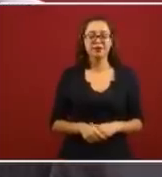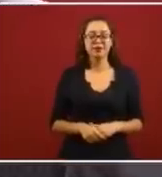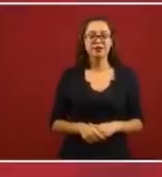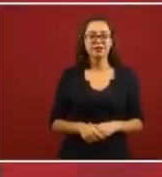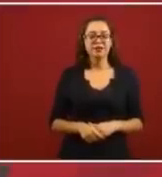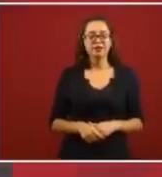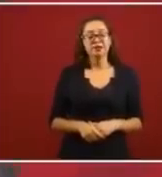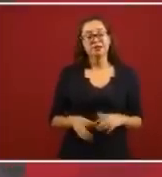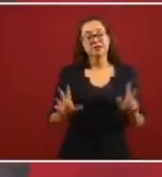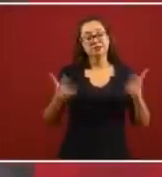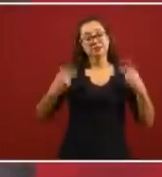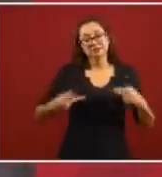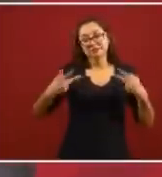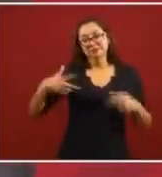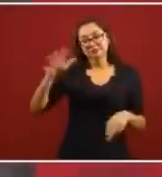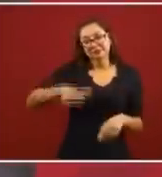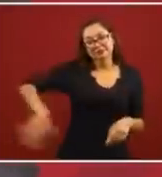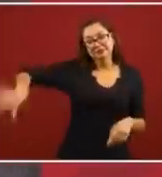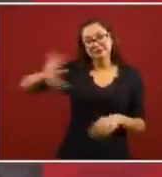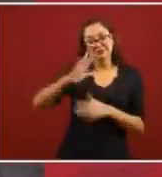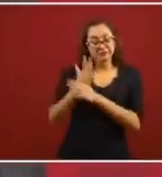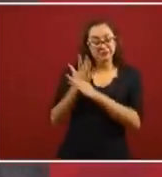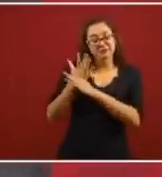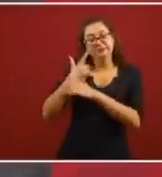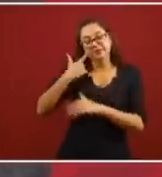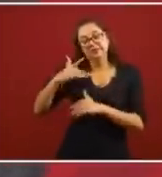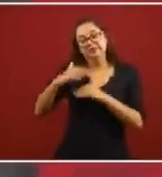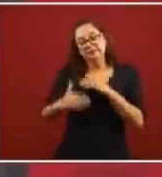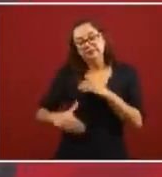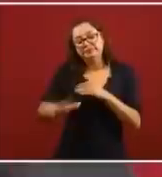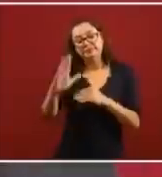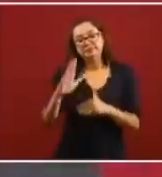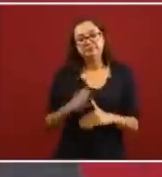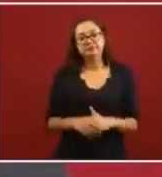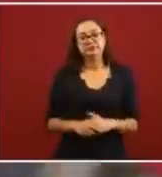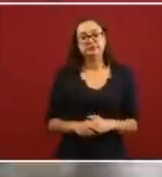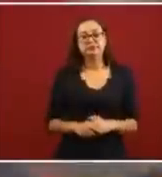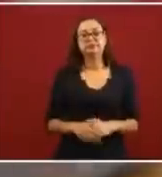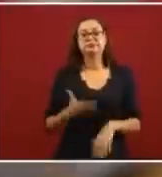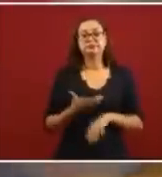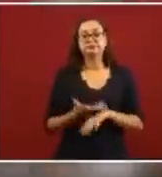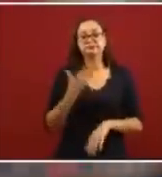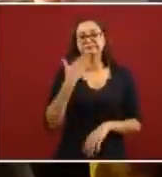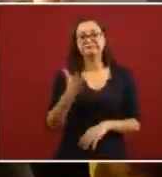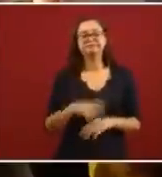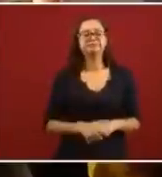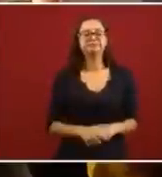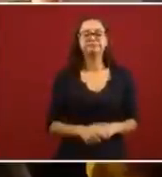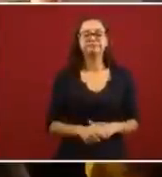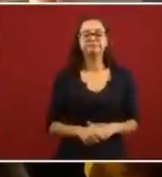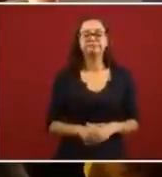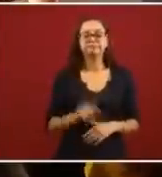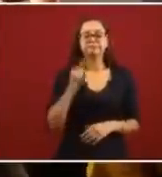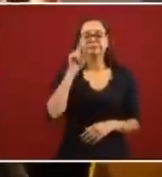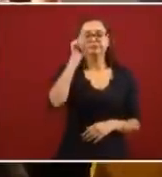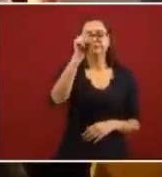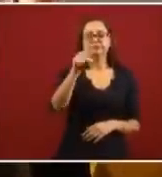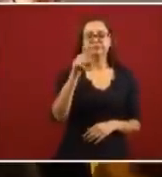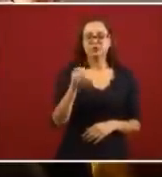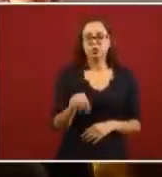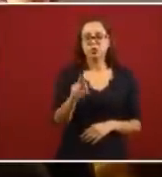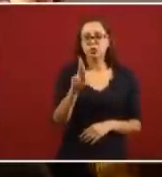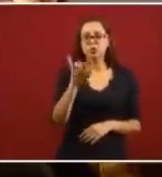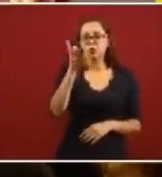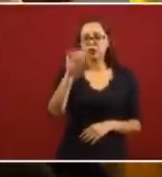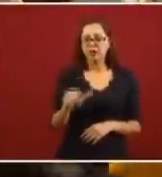lo va a decidir el pueblo y el corrido lo dirá. Muy bien. A ver, Nuria, que me da